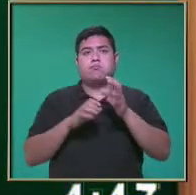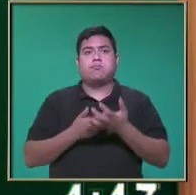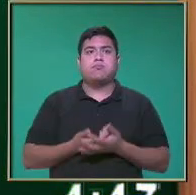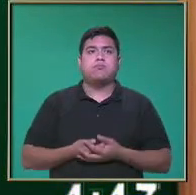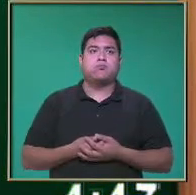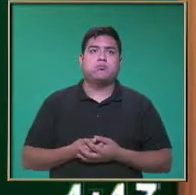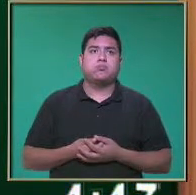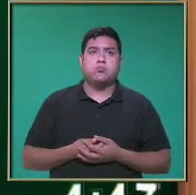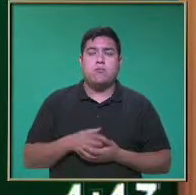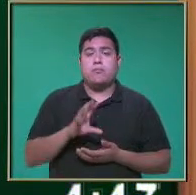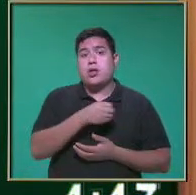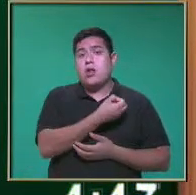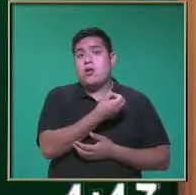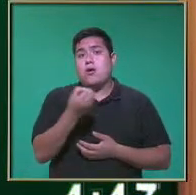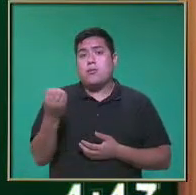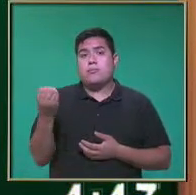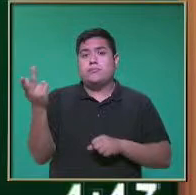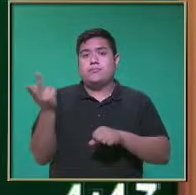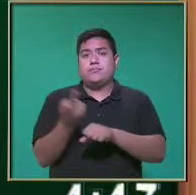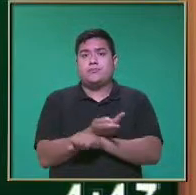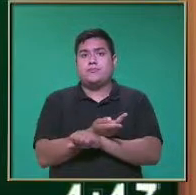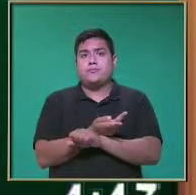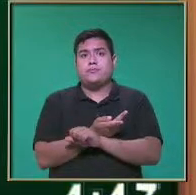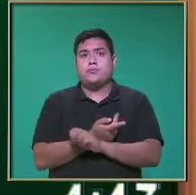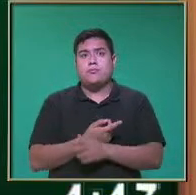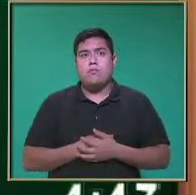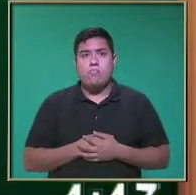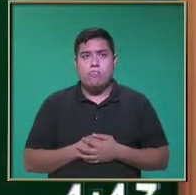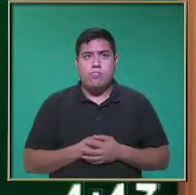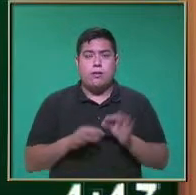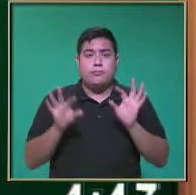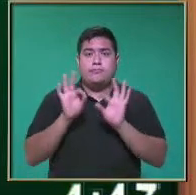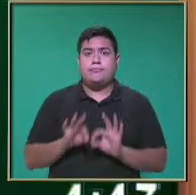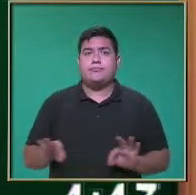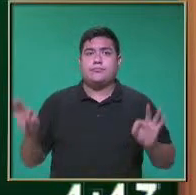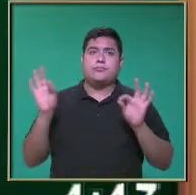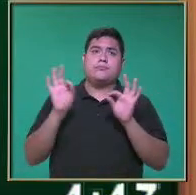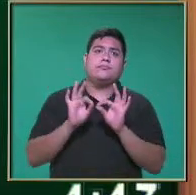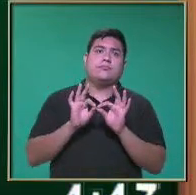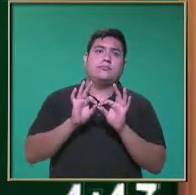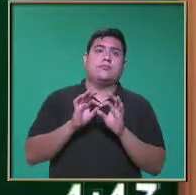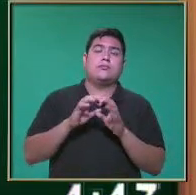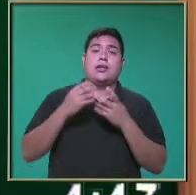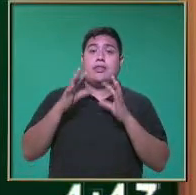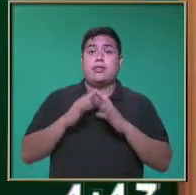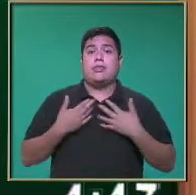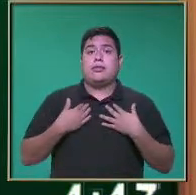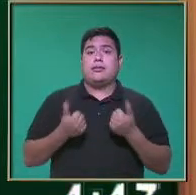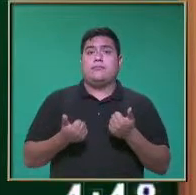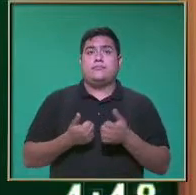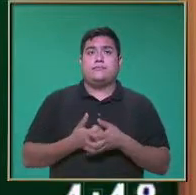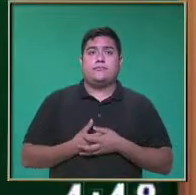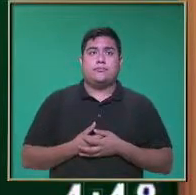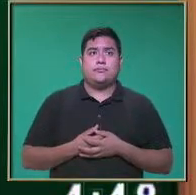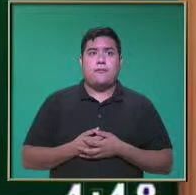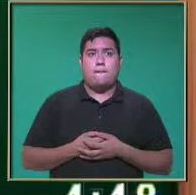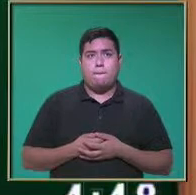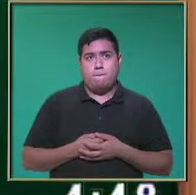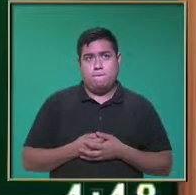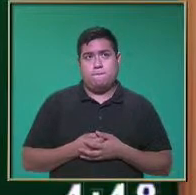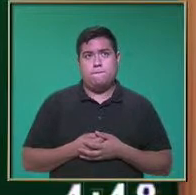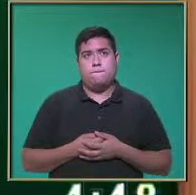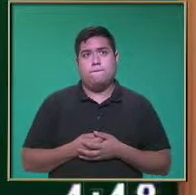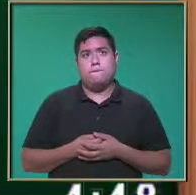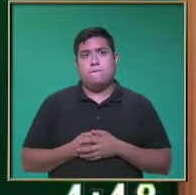eventos. El orden en el que ocurrieron los eventos es muy importante para captar el mensaje principal. So we have